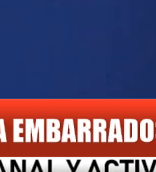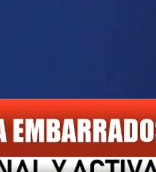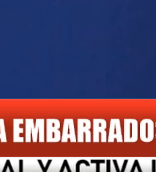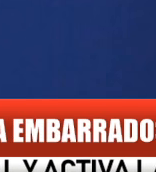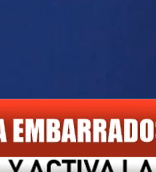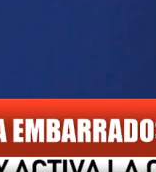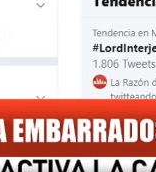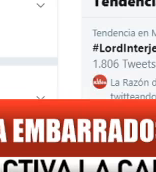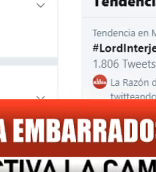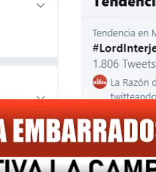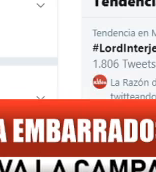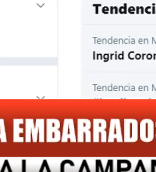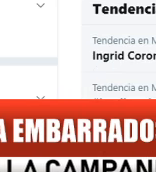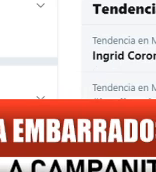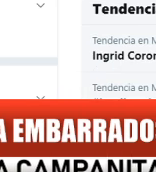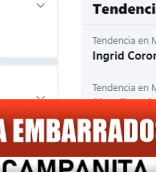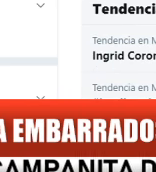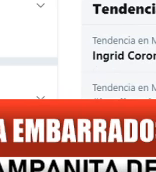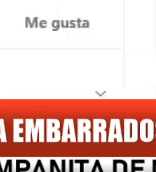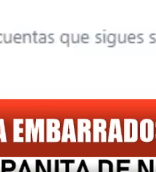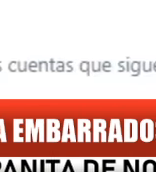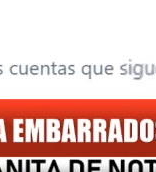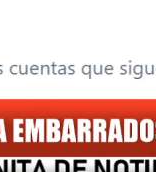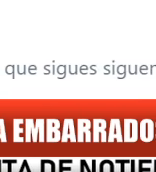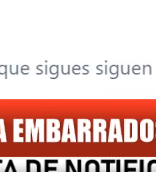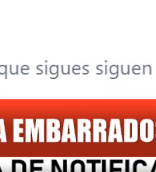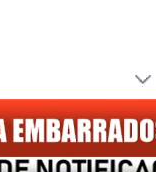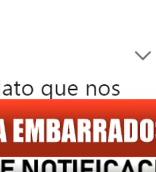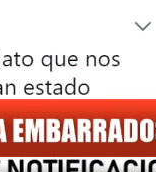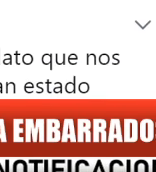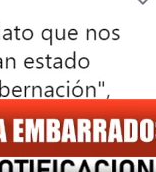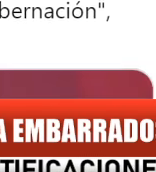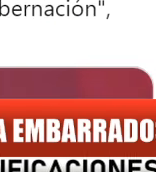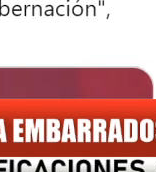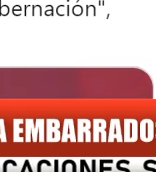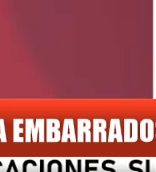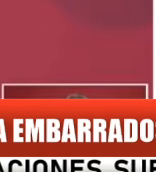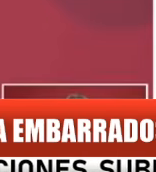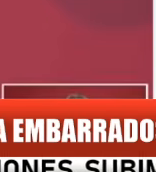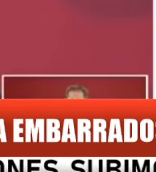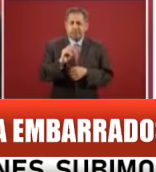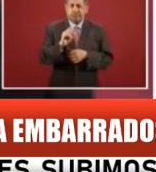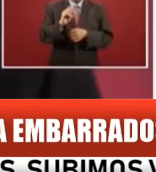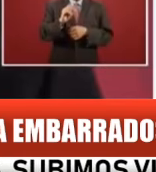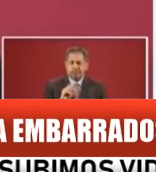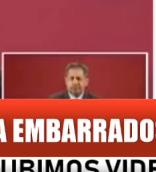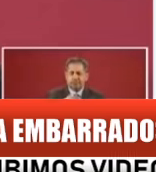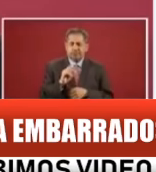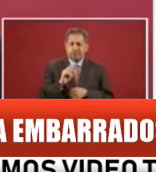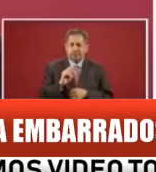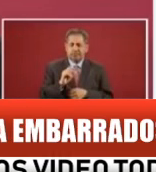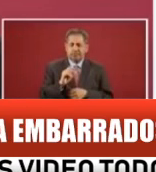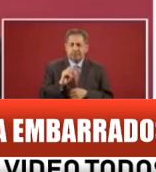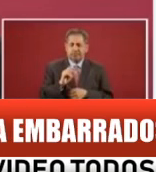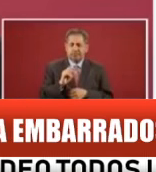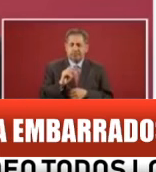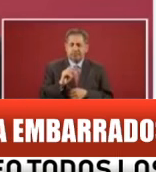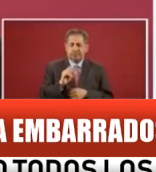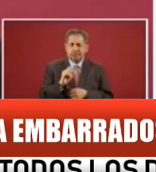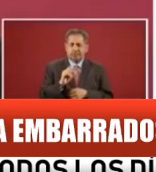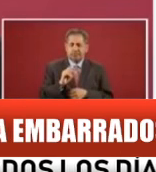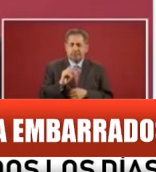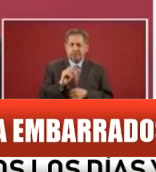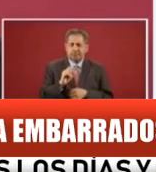Ángel Mancera. ¿Qué está pasando hoy con Felipe Calderón? Felipe Calderón, tras toda la información que se dijo